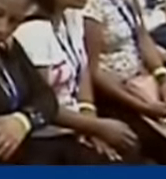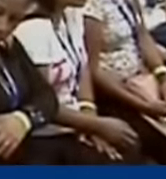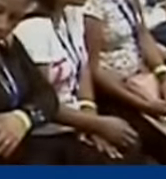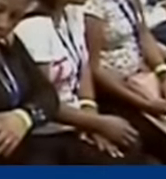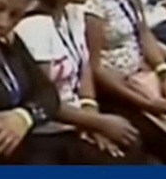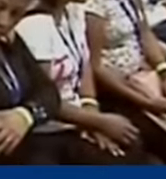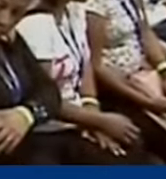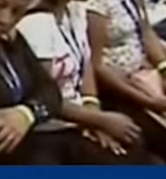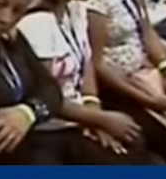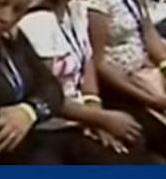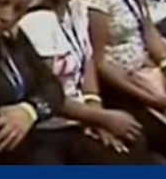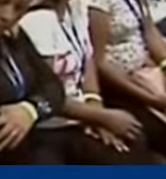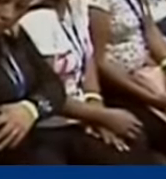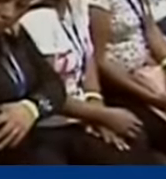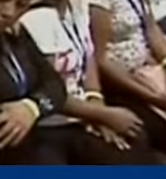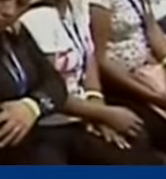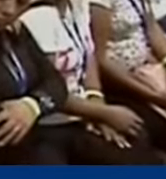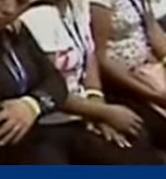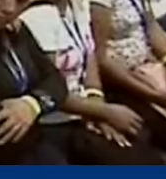Casi 3 años, ¿verdad?